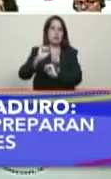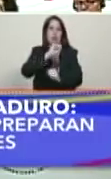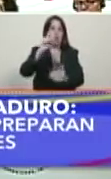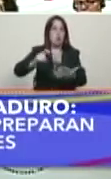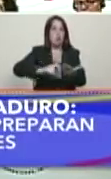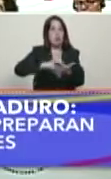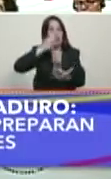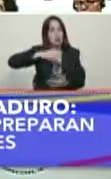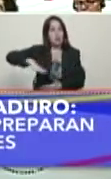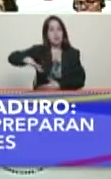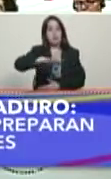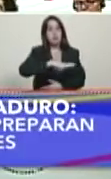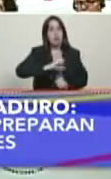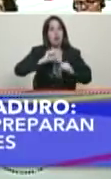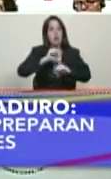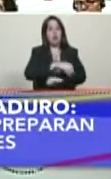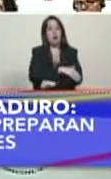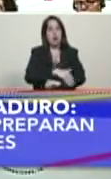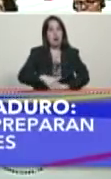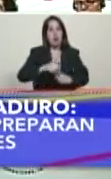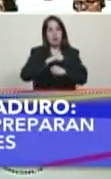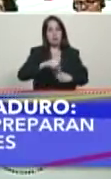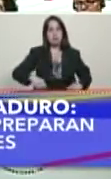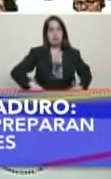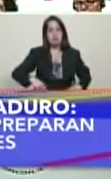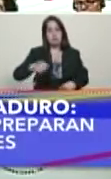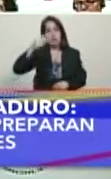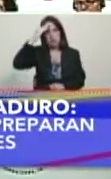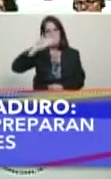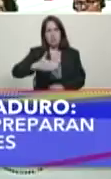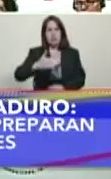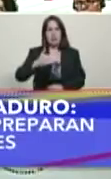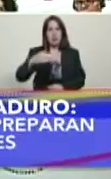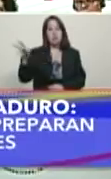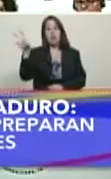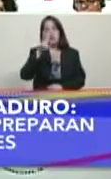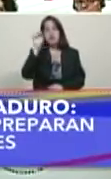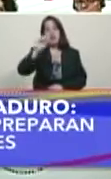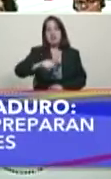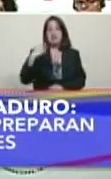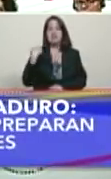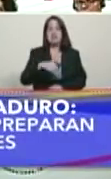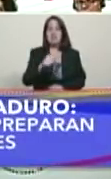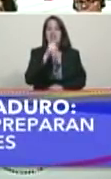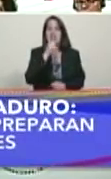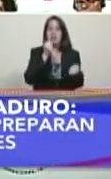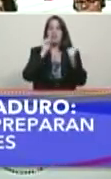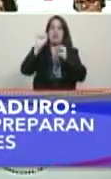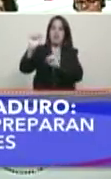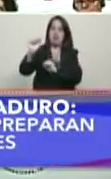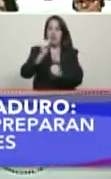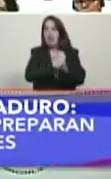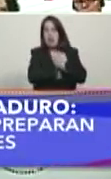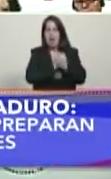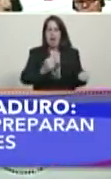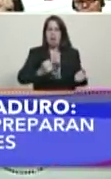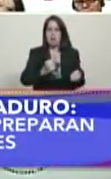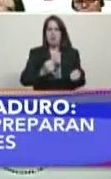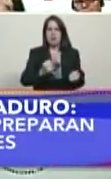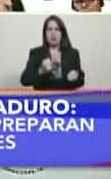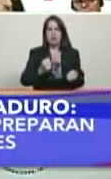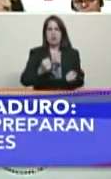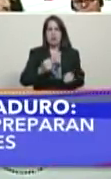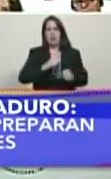pueblo y la fuerza armada nacional bolivariana porque venezuela si tiene quien la defienda venezuela si tiene quien la ame quien la quiera